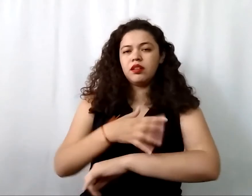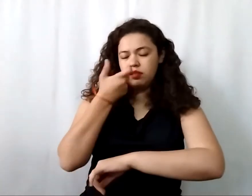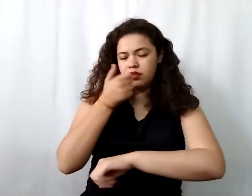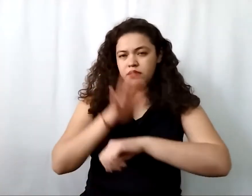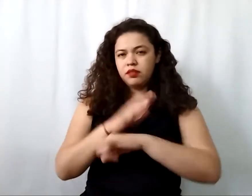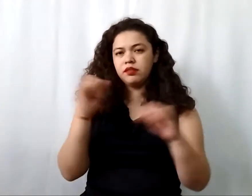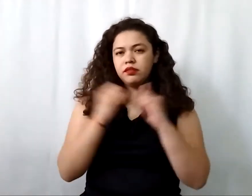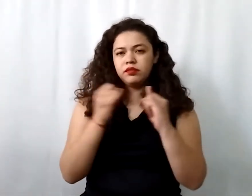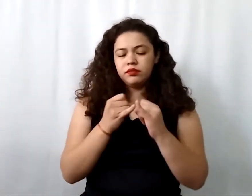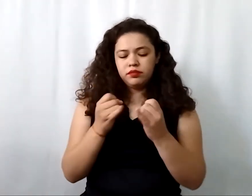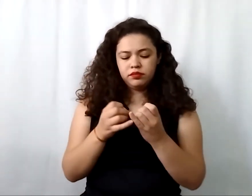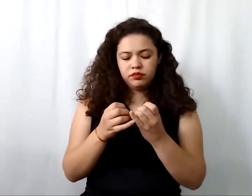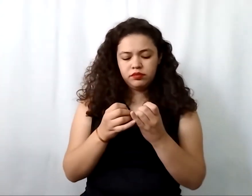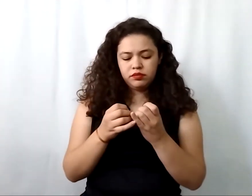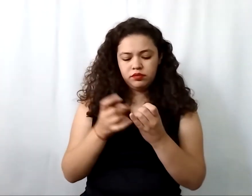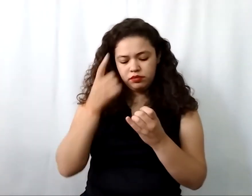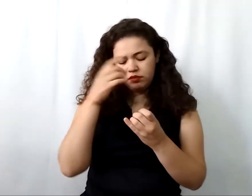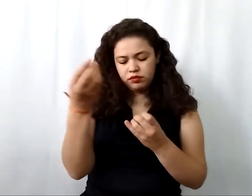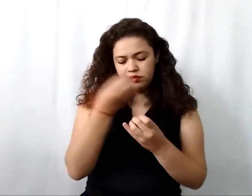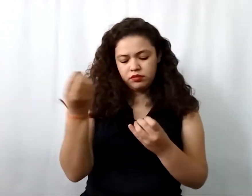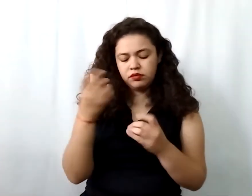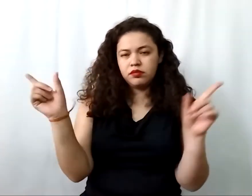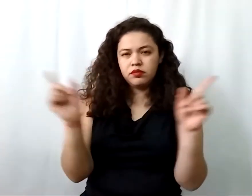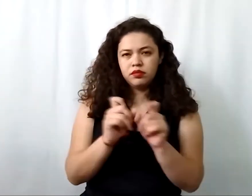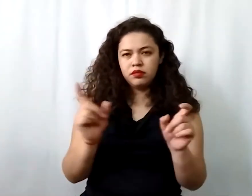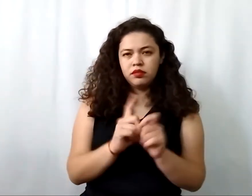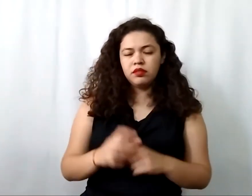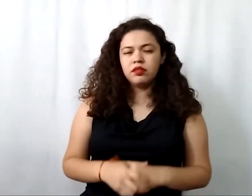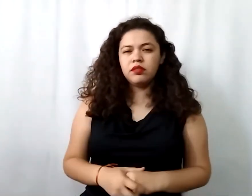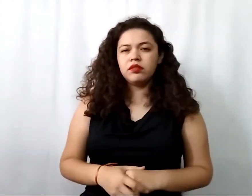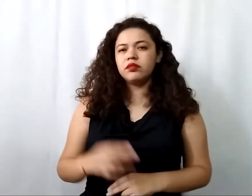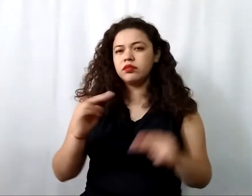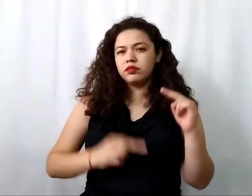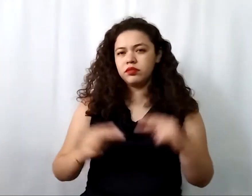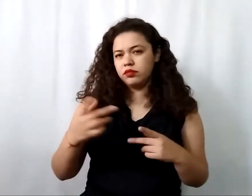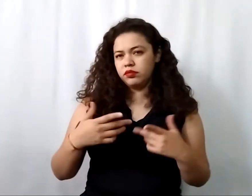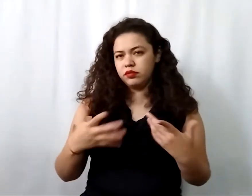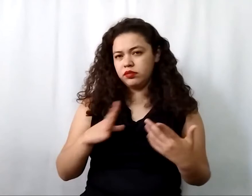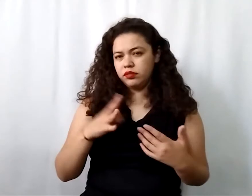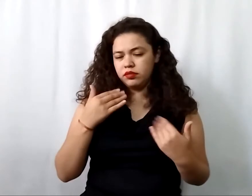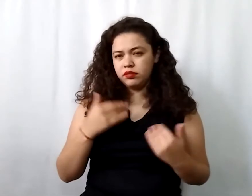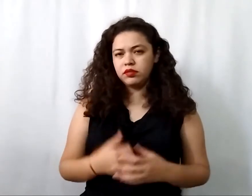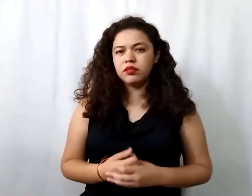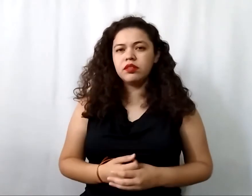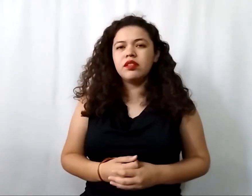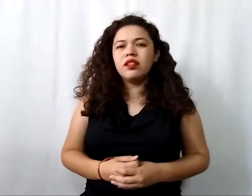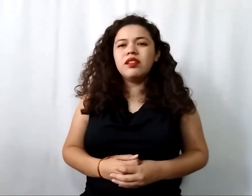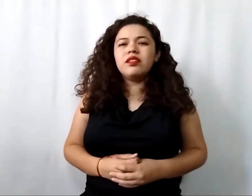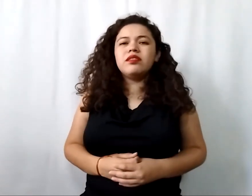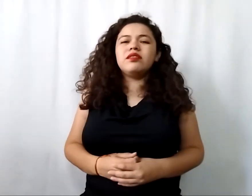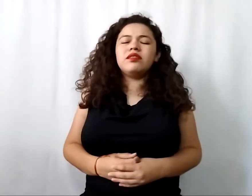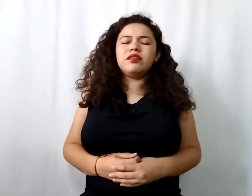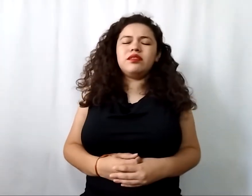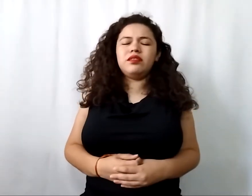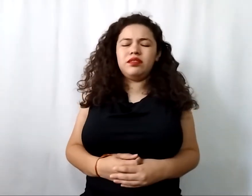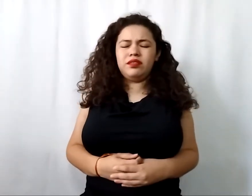institucional, que como nuestro organigrama es pequeño, ¿no? No tenemos tantos niveles jerárquicos ni nombres, pero la persona que se encarga de